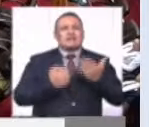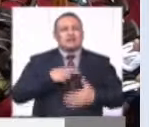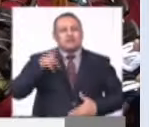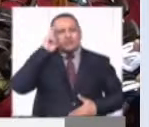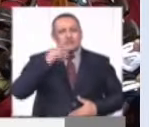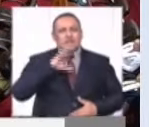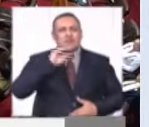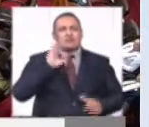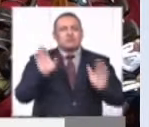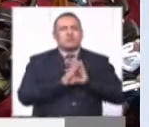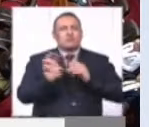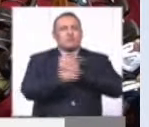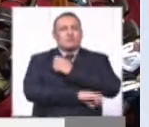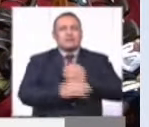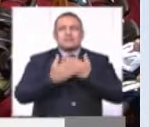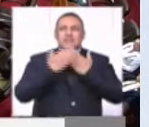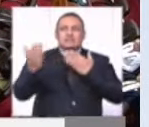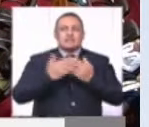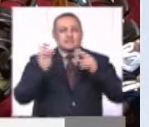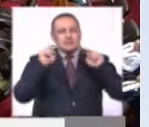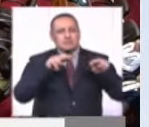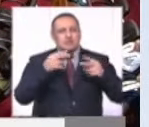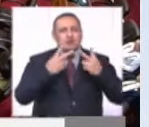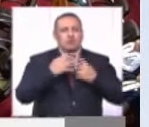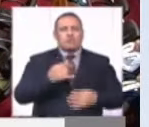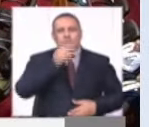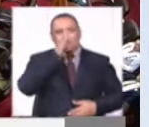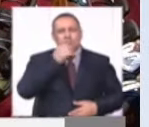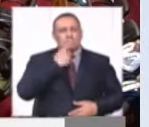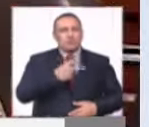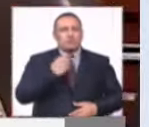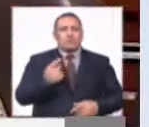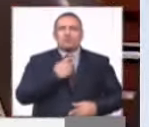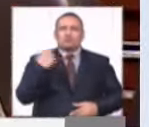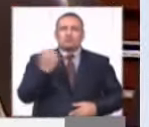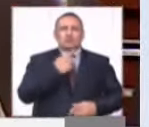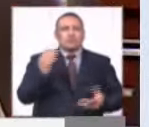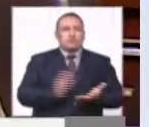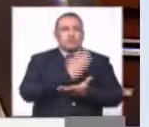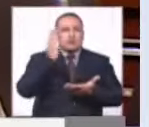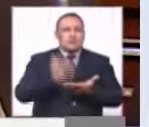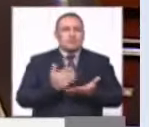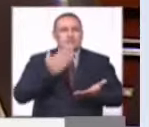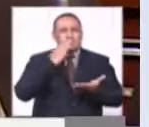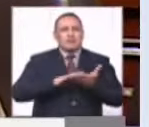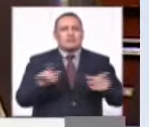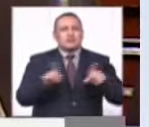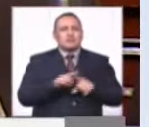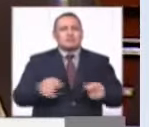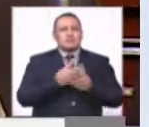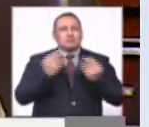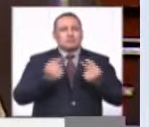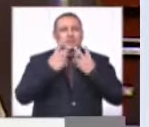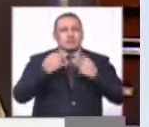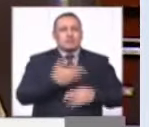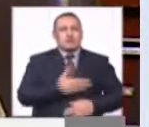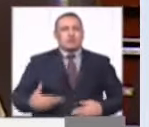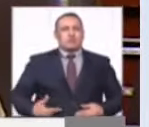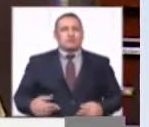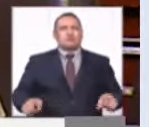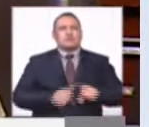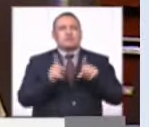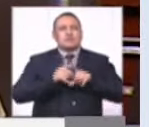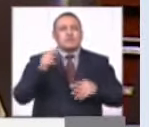a hablar cuando los países vecinos nos ven como el hazmerreír a nivel mundial por todos los escándalos de inmoralidad y de ostentación de este gobierno?